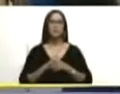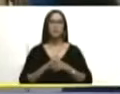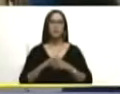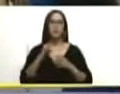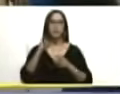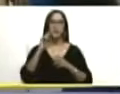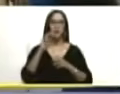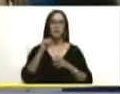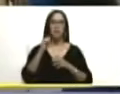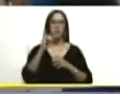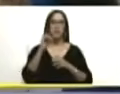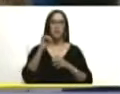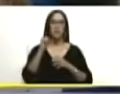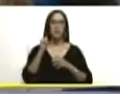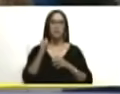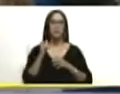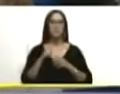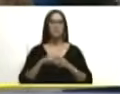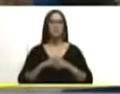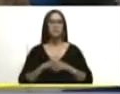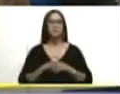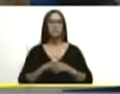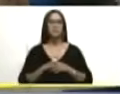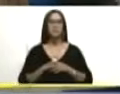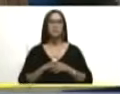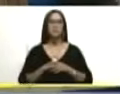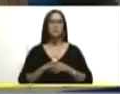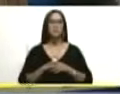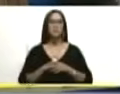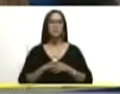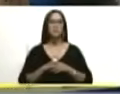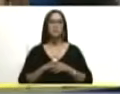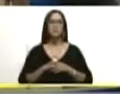Iraida Vargas